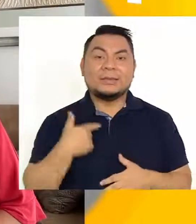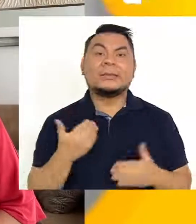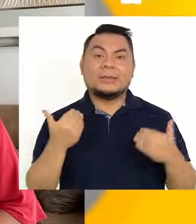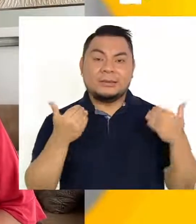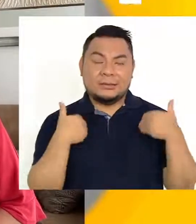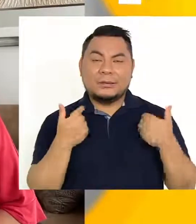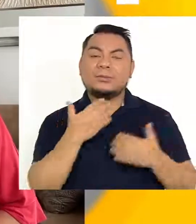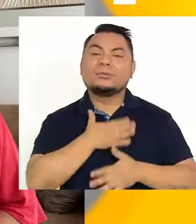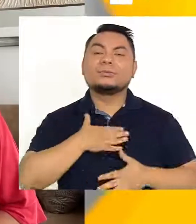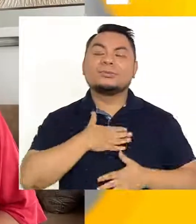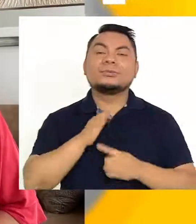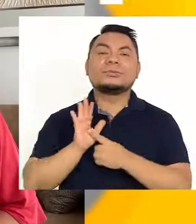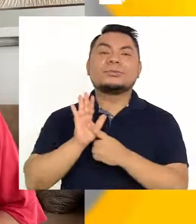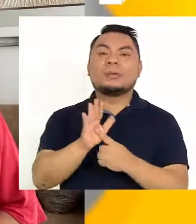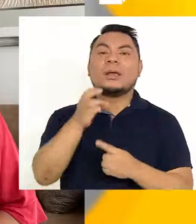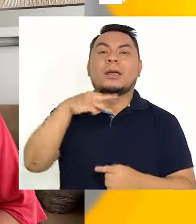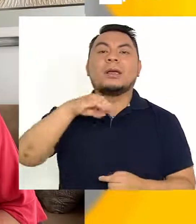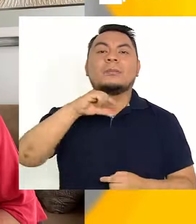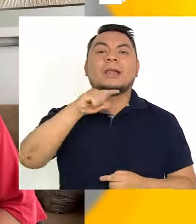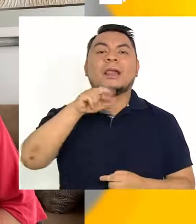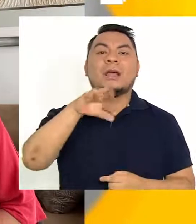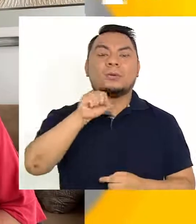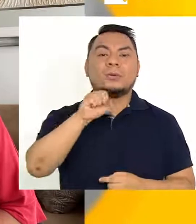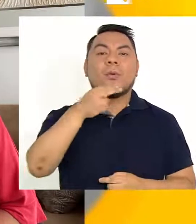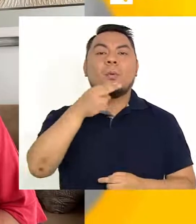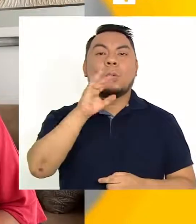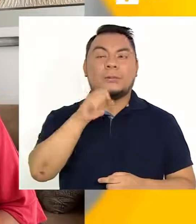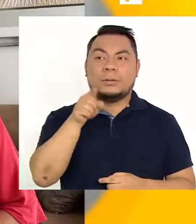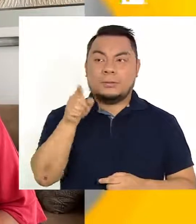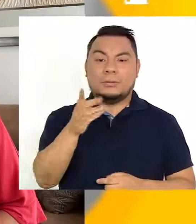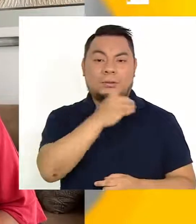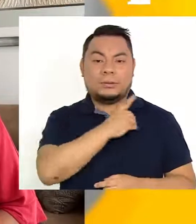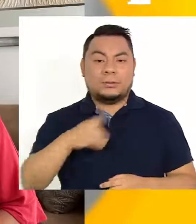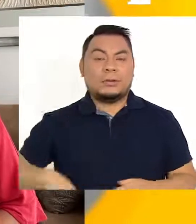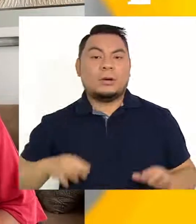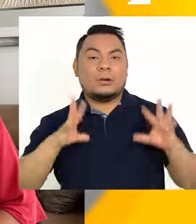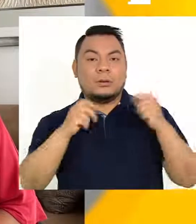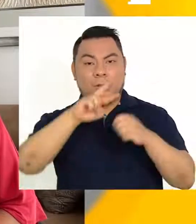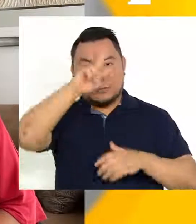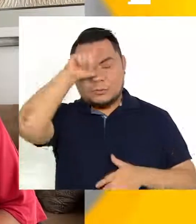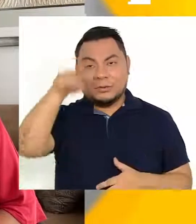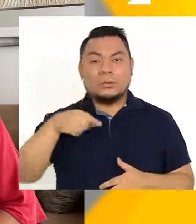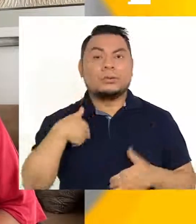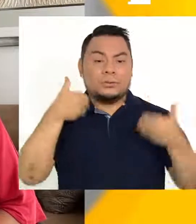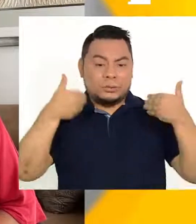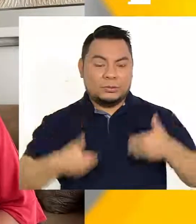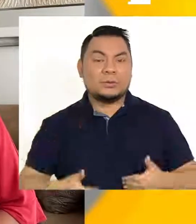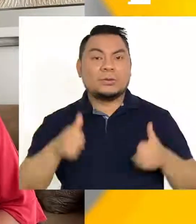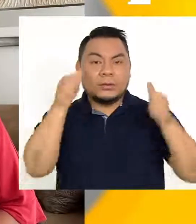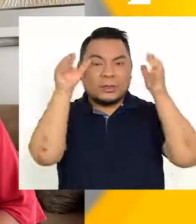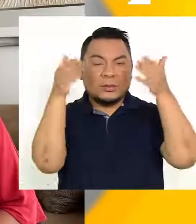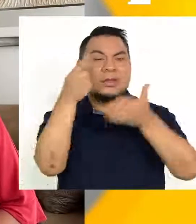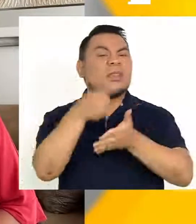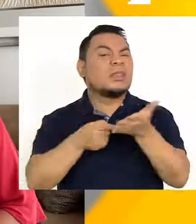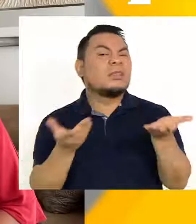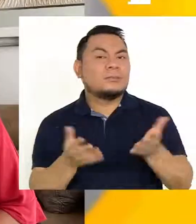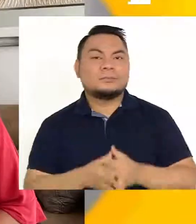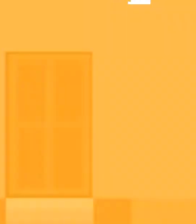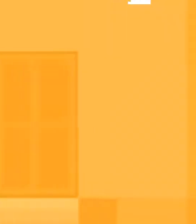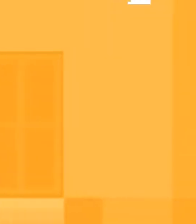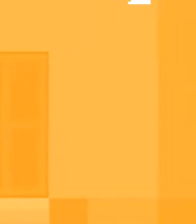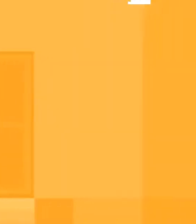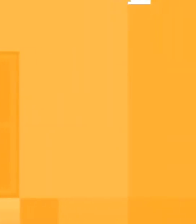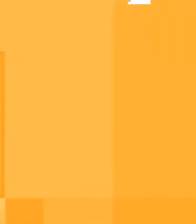día, tenemos el gusto de presentar a Milagros Guamán. Ella es directora de la Asociación Peruana Soy Autista y Qué.